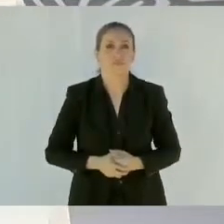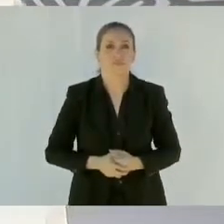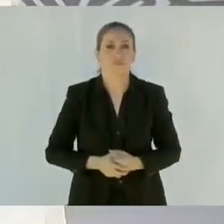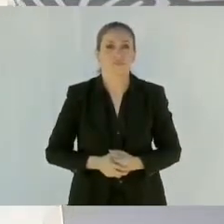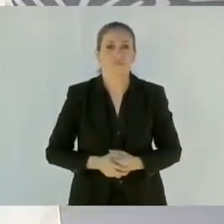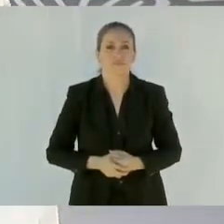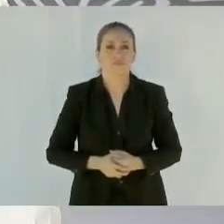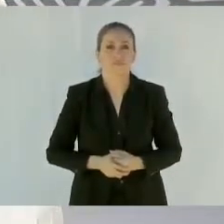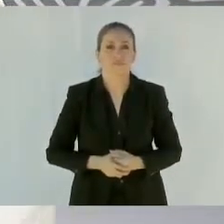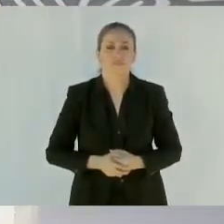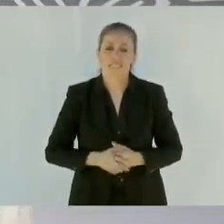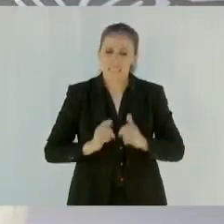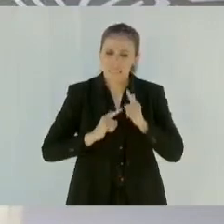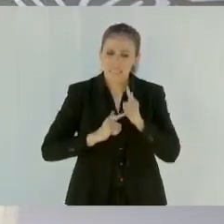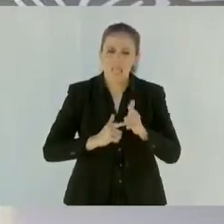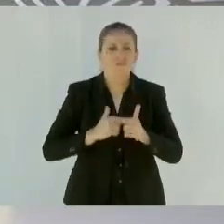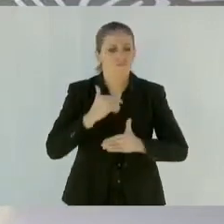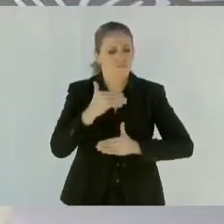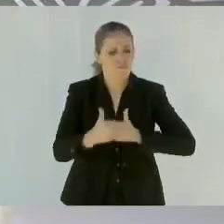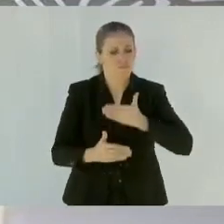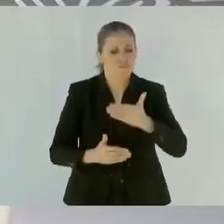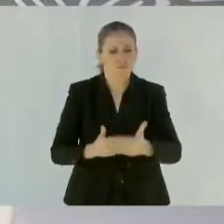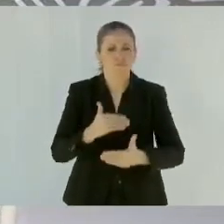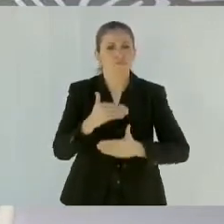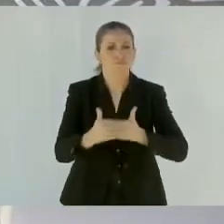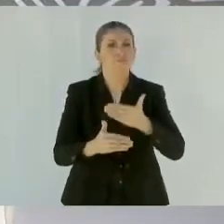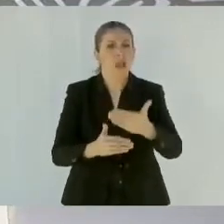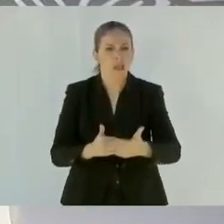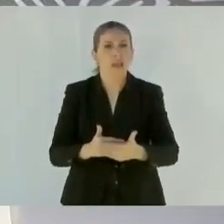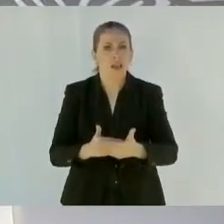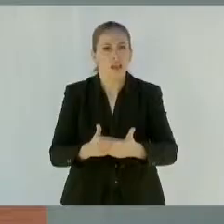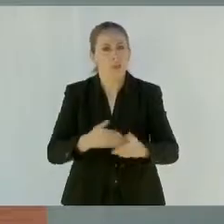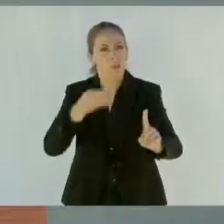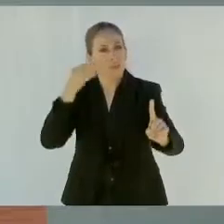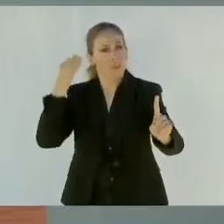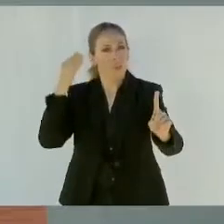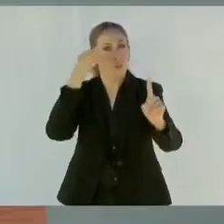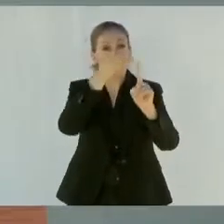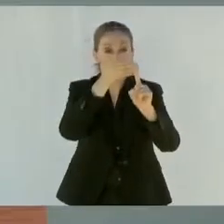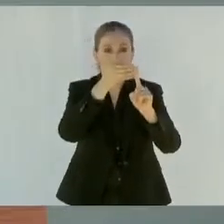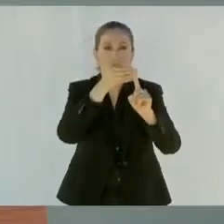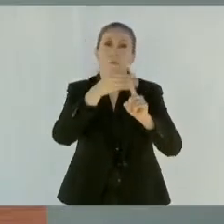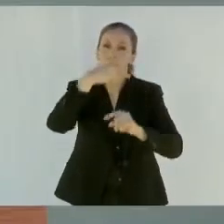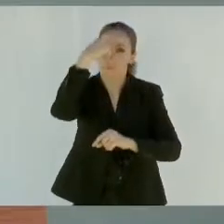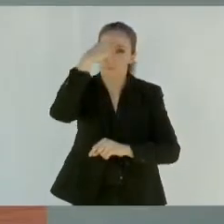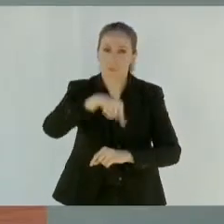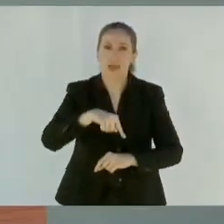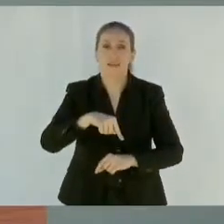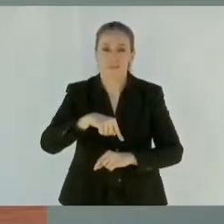hacia adelante en el propósito de transformar a México.